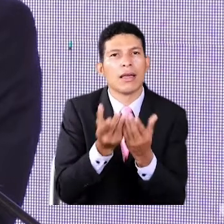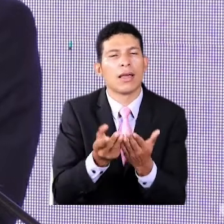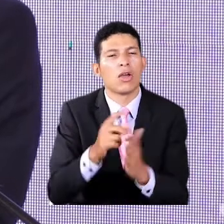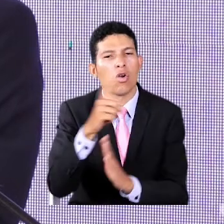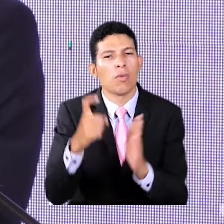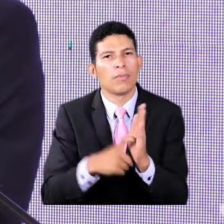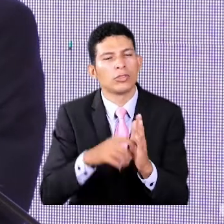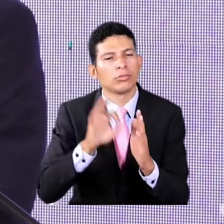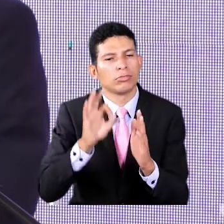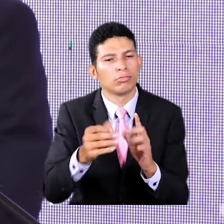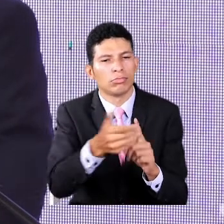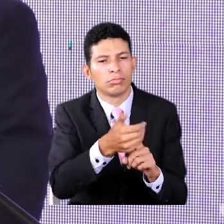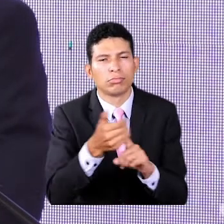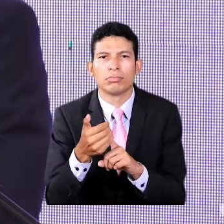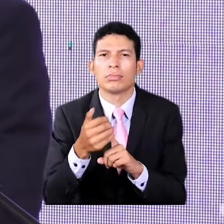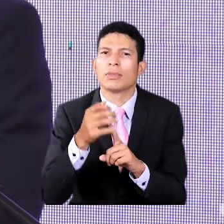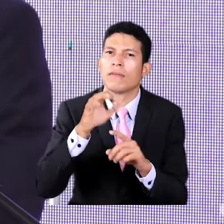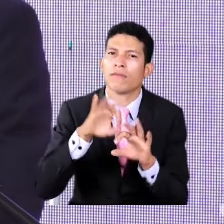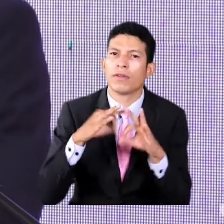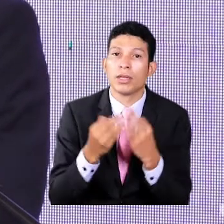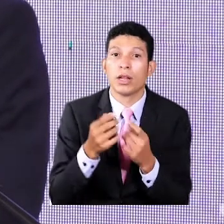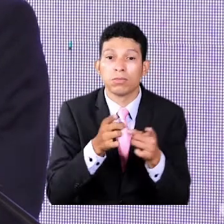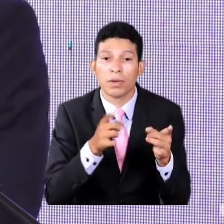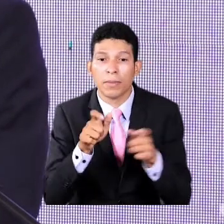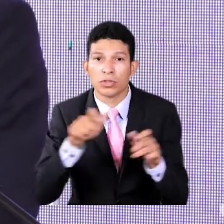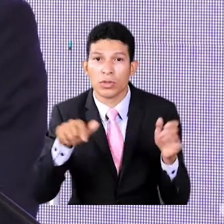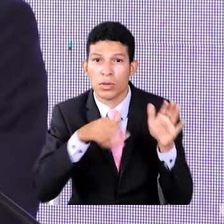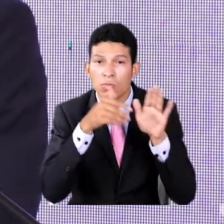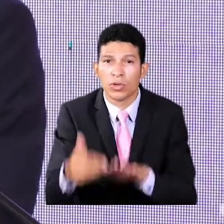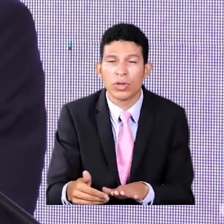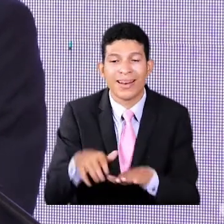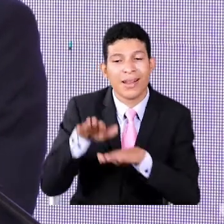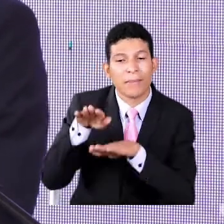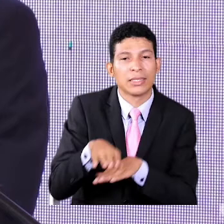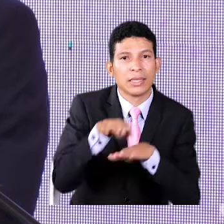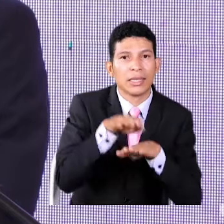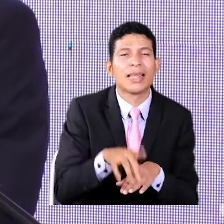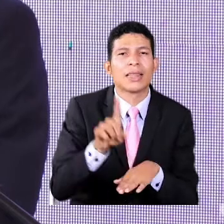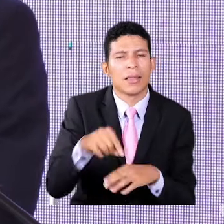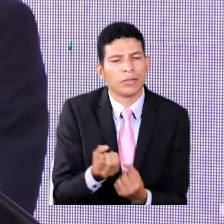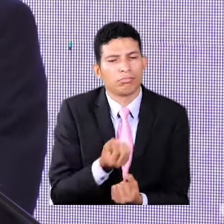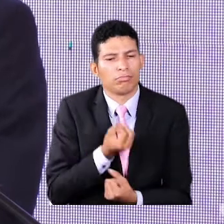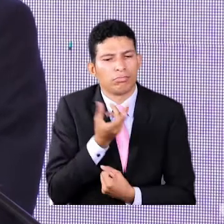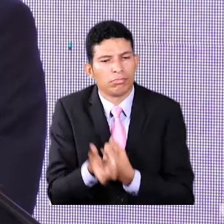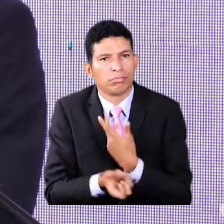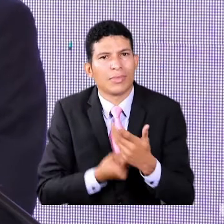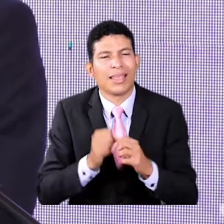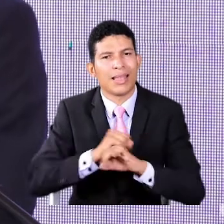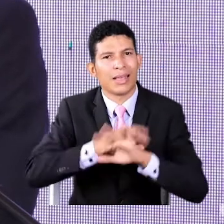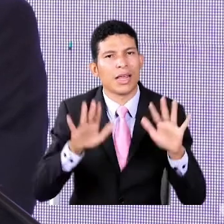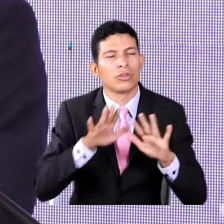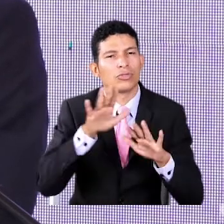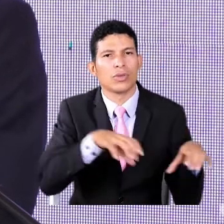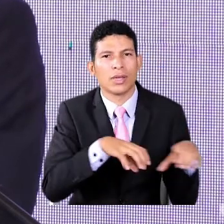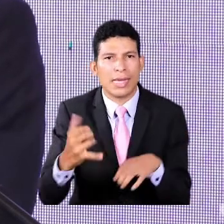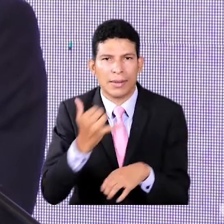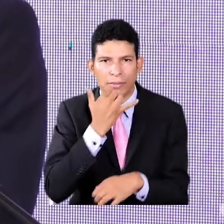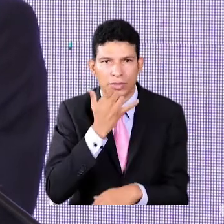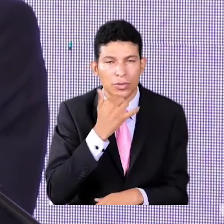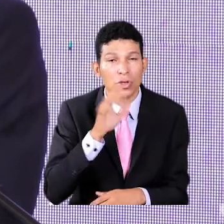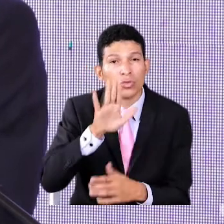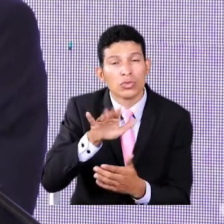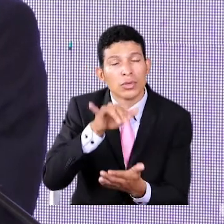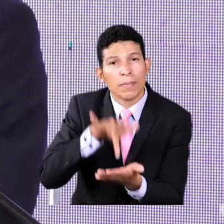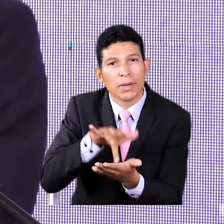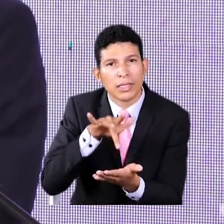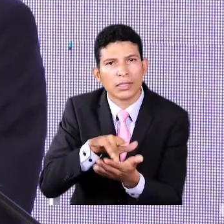para los familiares de las víctimas sus representantes y para quienes aportan al esclarecimiento de estos hechos su participación y